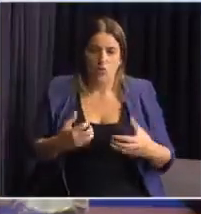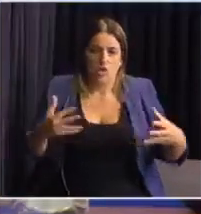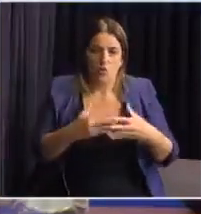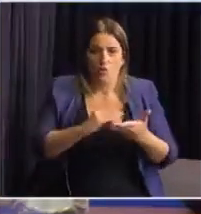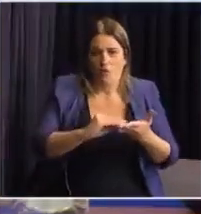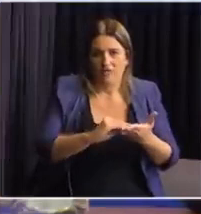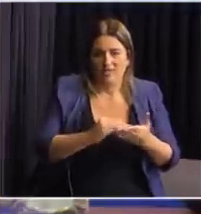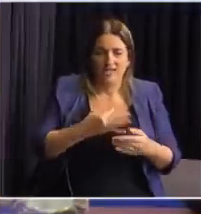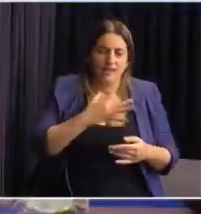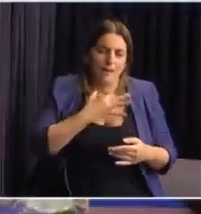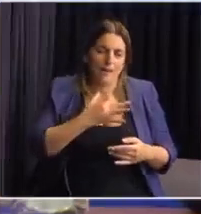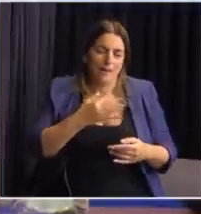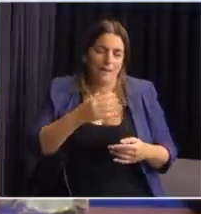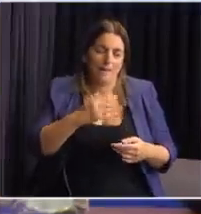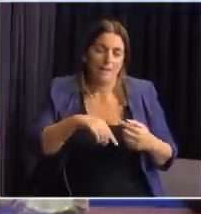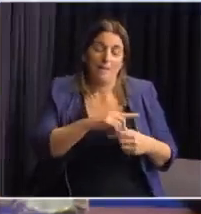de Medicina Ocupacional